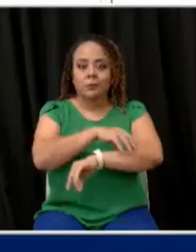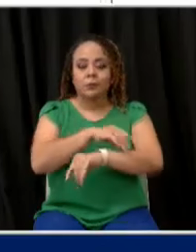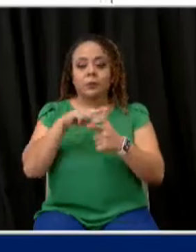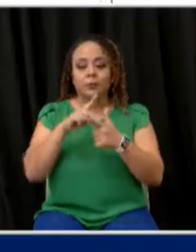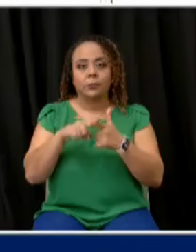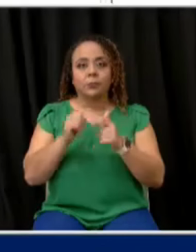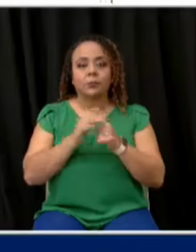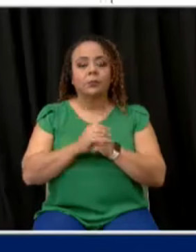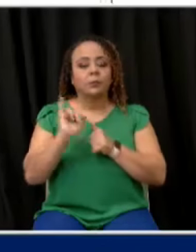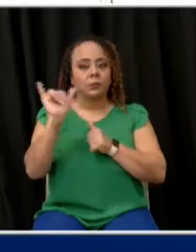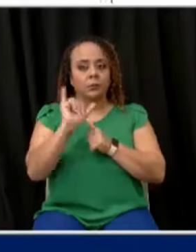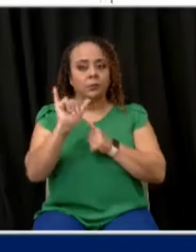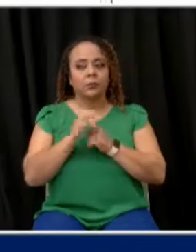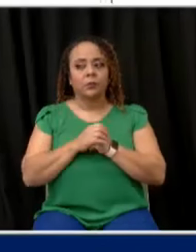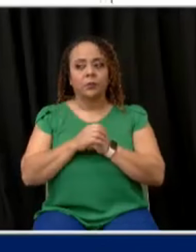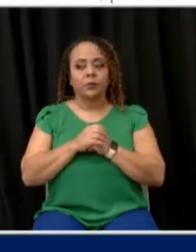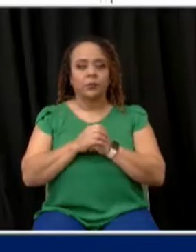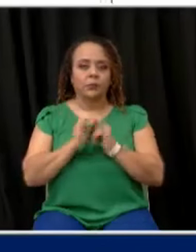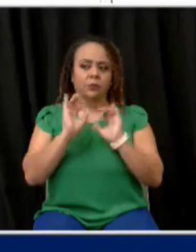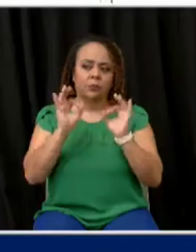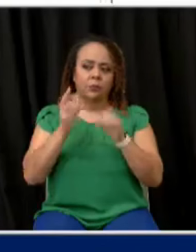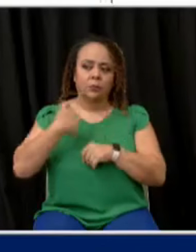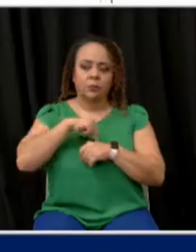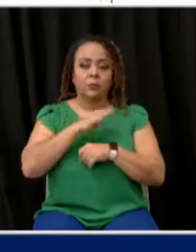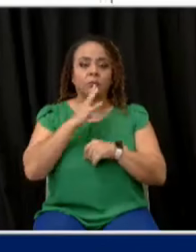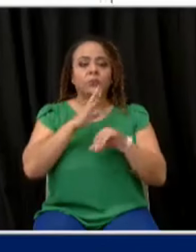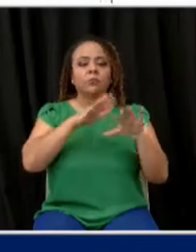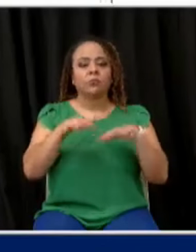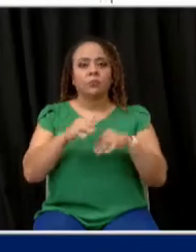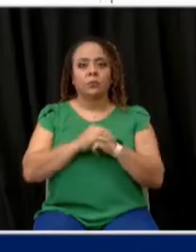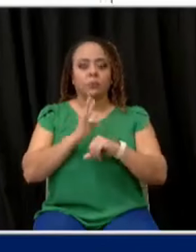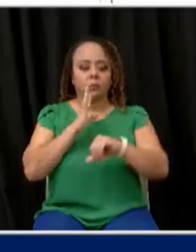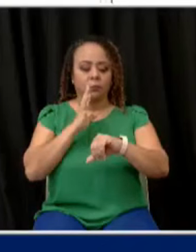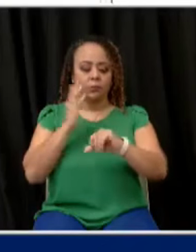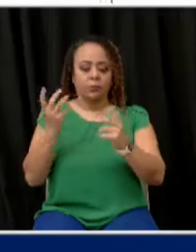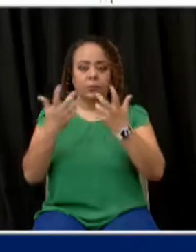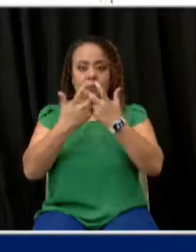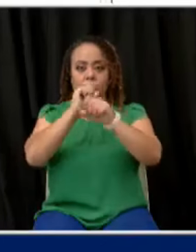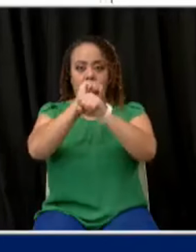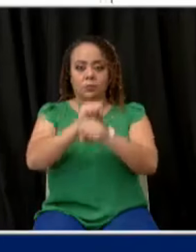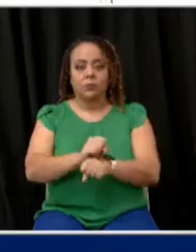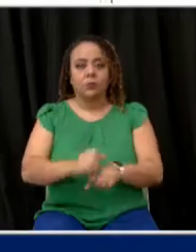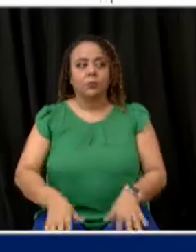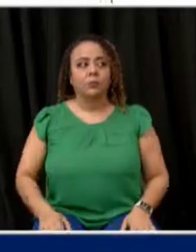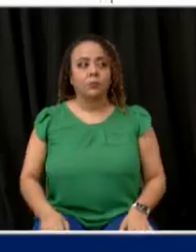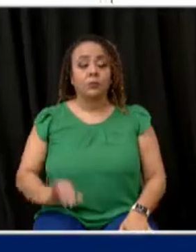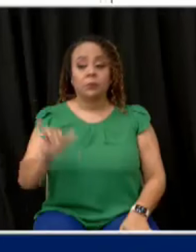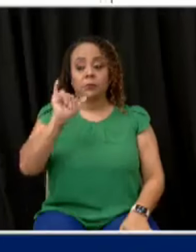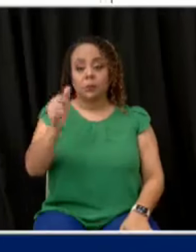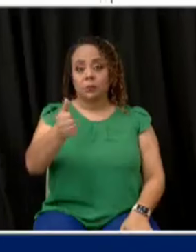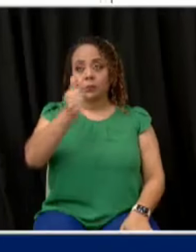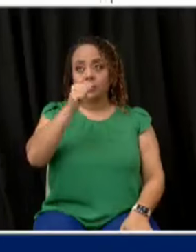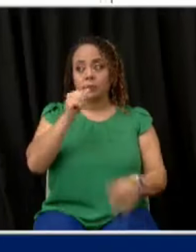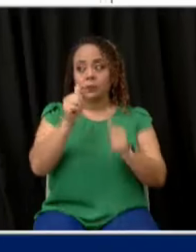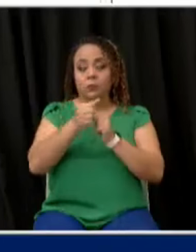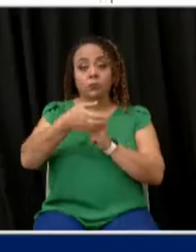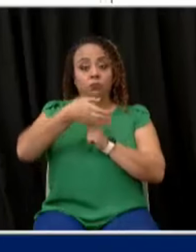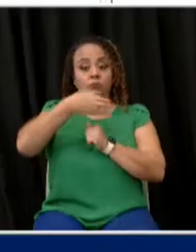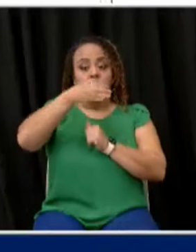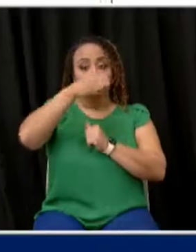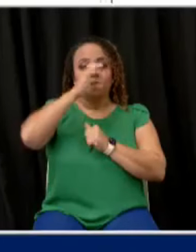Entonces, también, o sea, está bien, hablamos de descanso, hablamos de aclimatación, pero también la hidratación con bebidas